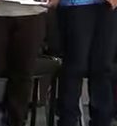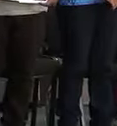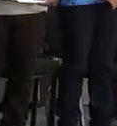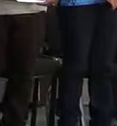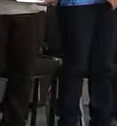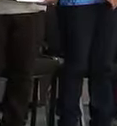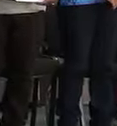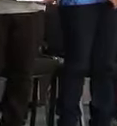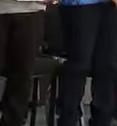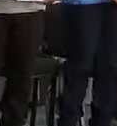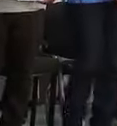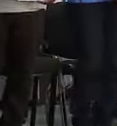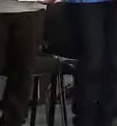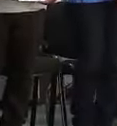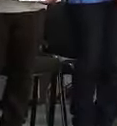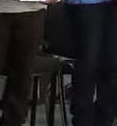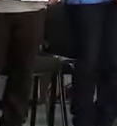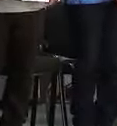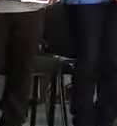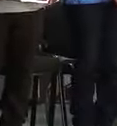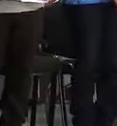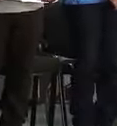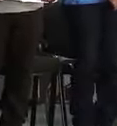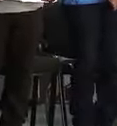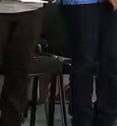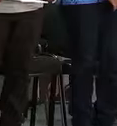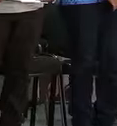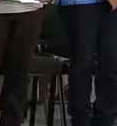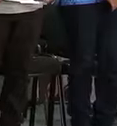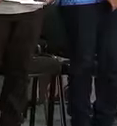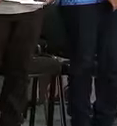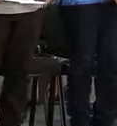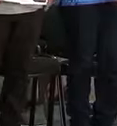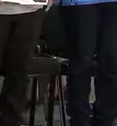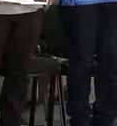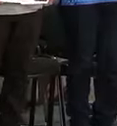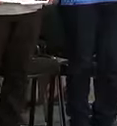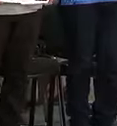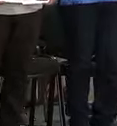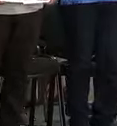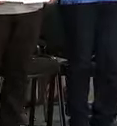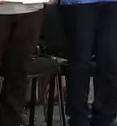El presidente municipal de San Miguel Tenango, Bulfrano López Zárate.